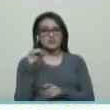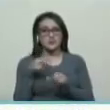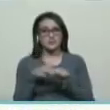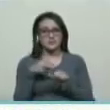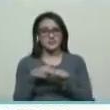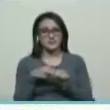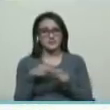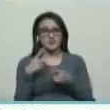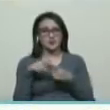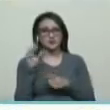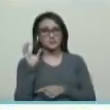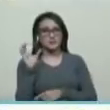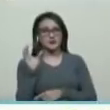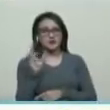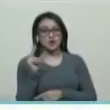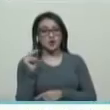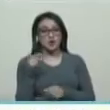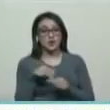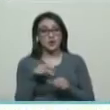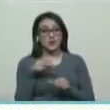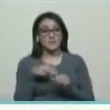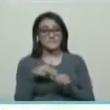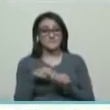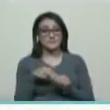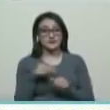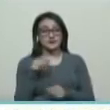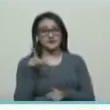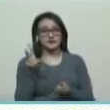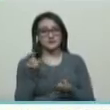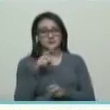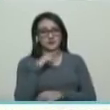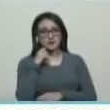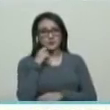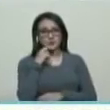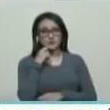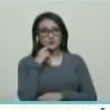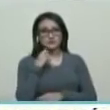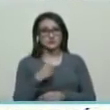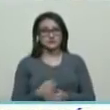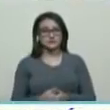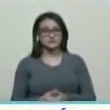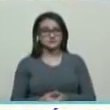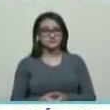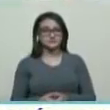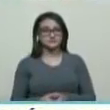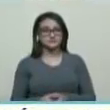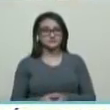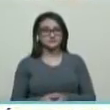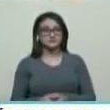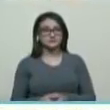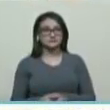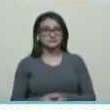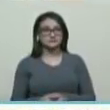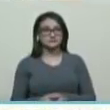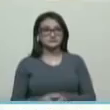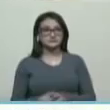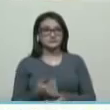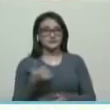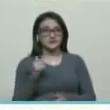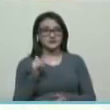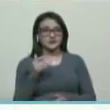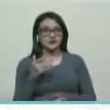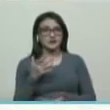el otro país no OPEP en el caso de Rusia, y que tienen una